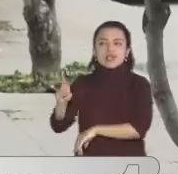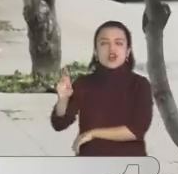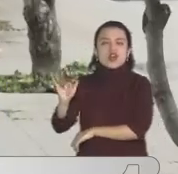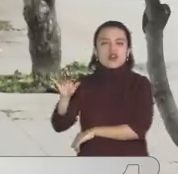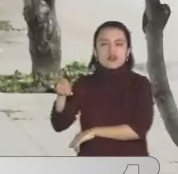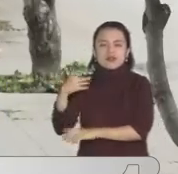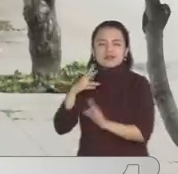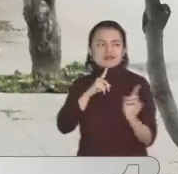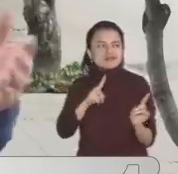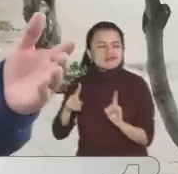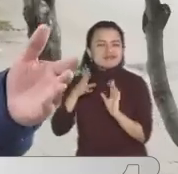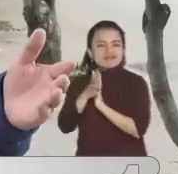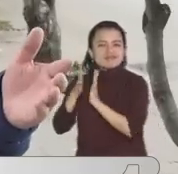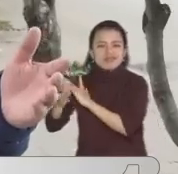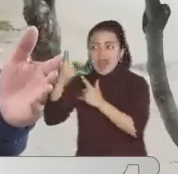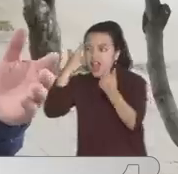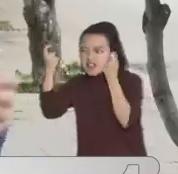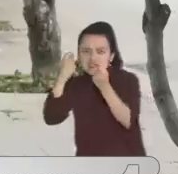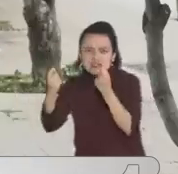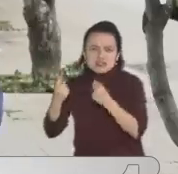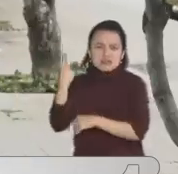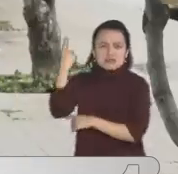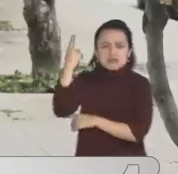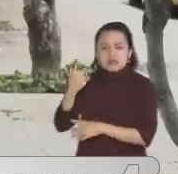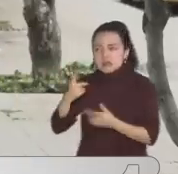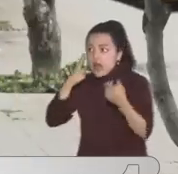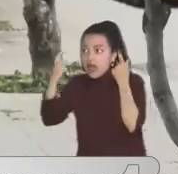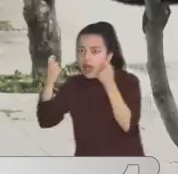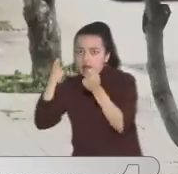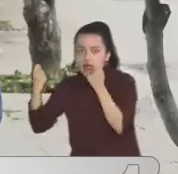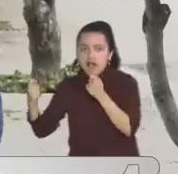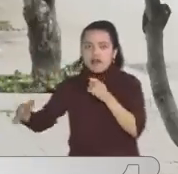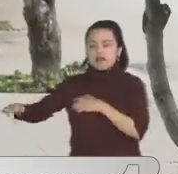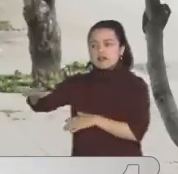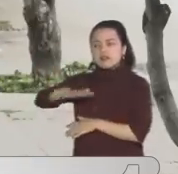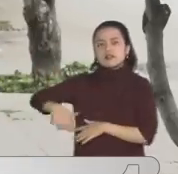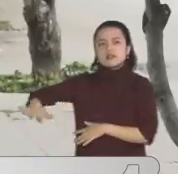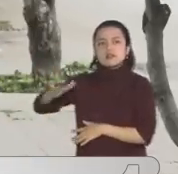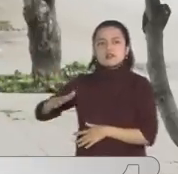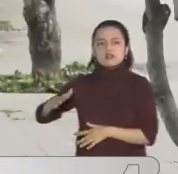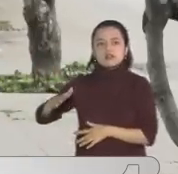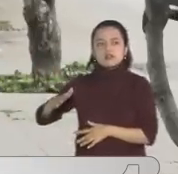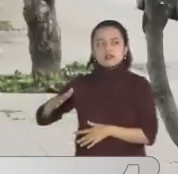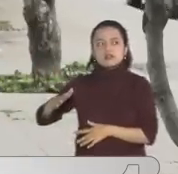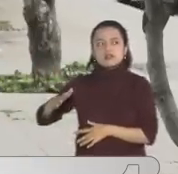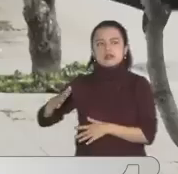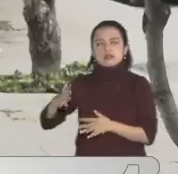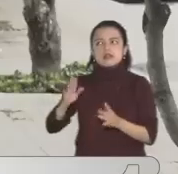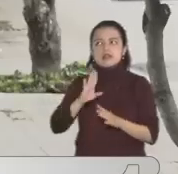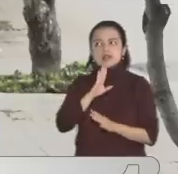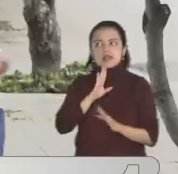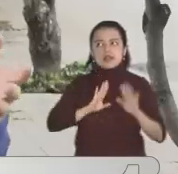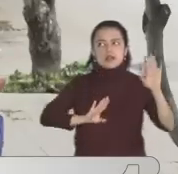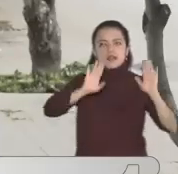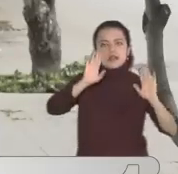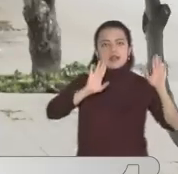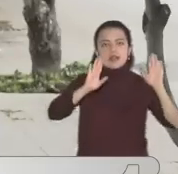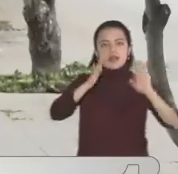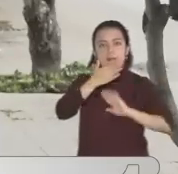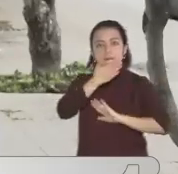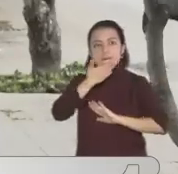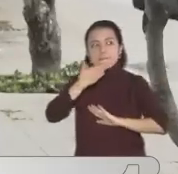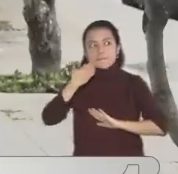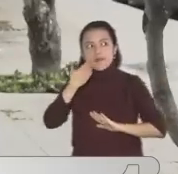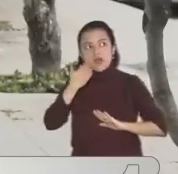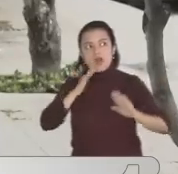Pacto Histórico simplemente como una estrategia política, pues para buscar un sparring, para buscar un contendor, el que mejor se ajuste a lo que Petro, a